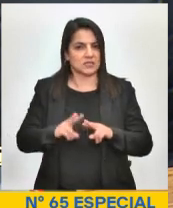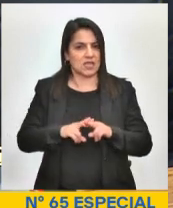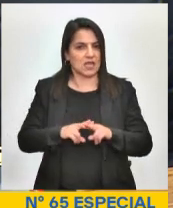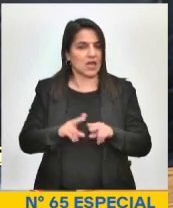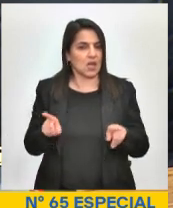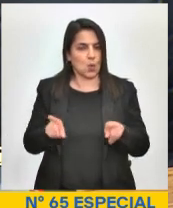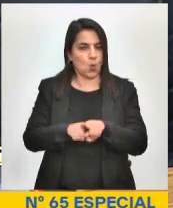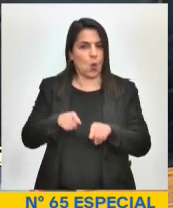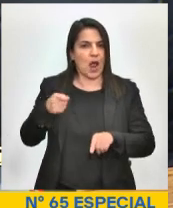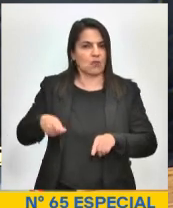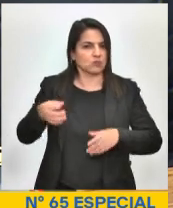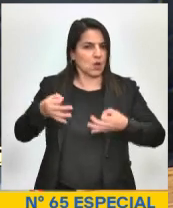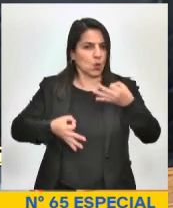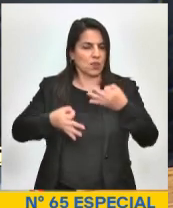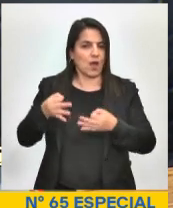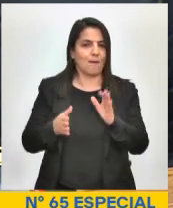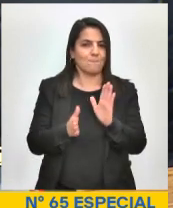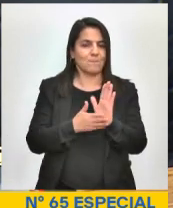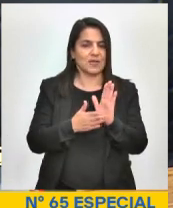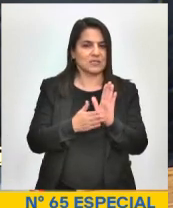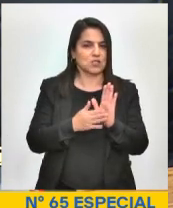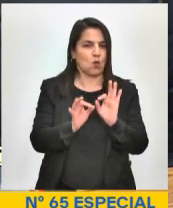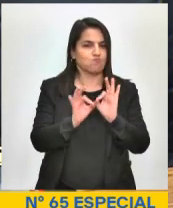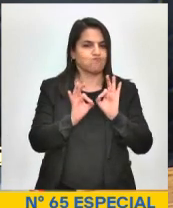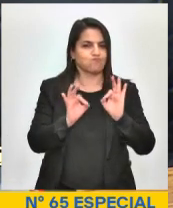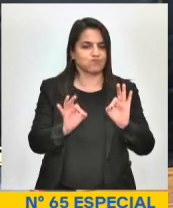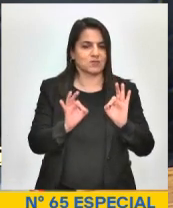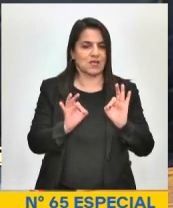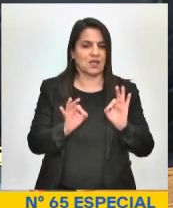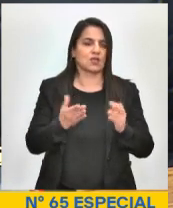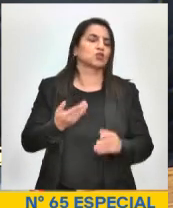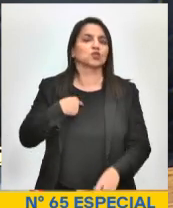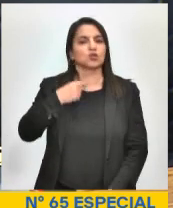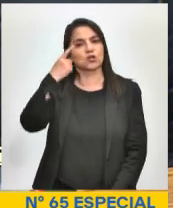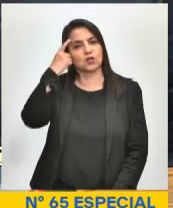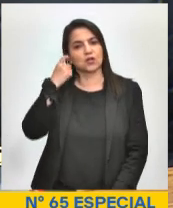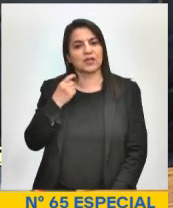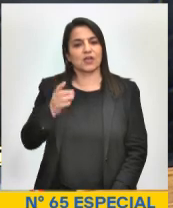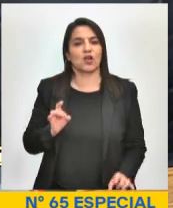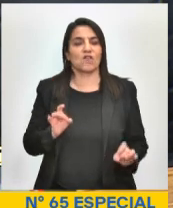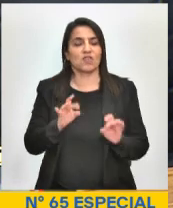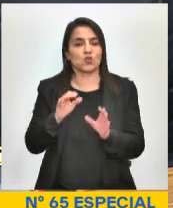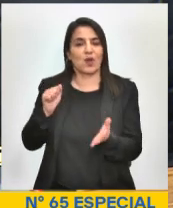en la apreciación de la prueba. No puedo de menos que presuponer que el hecho que la eventual